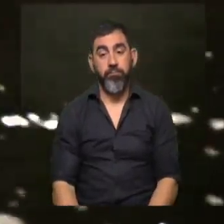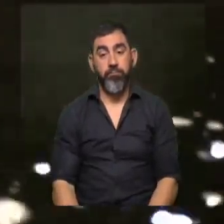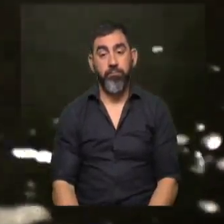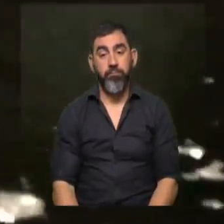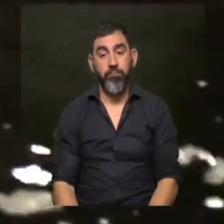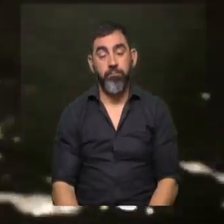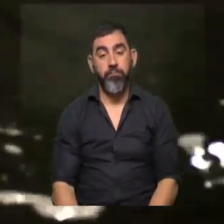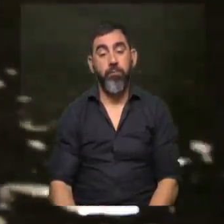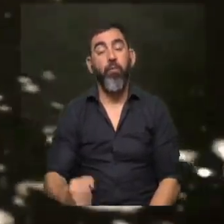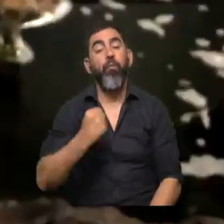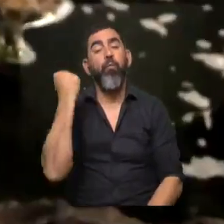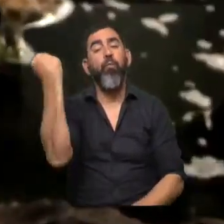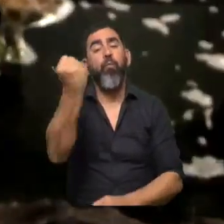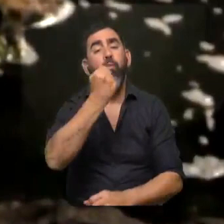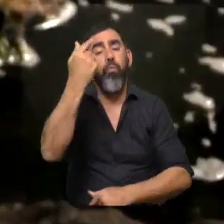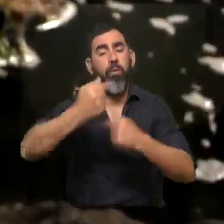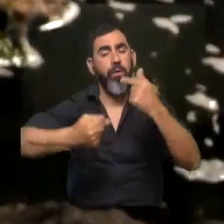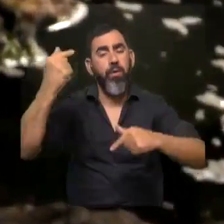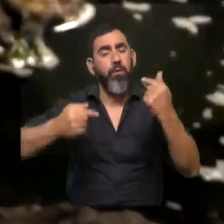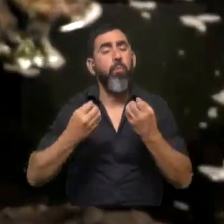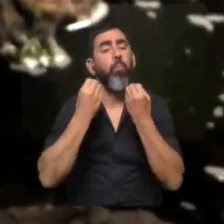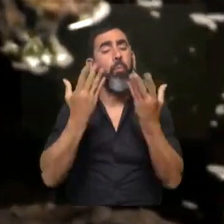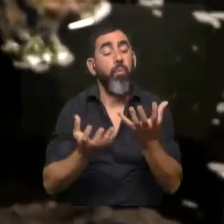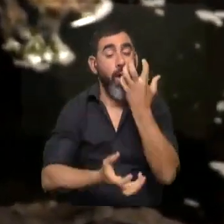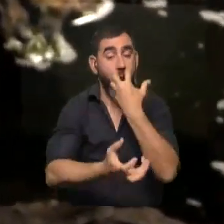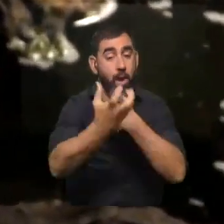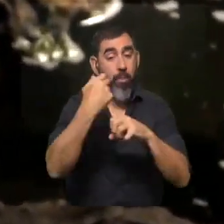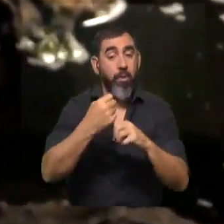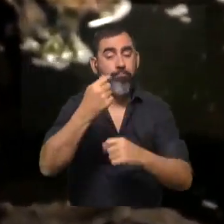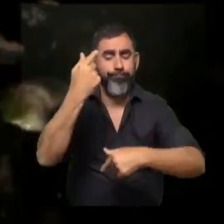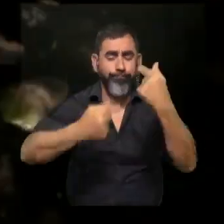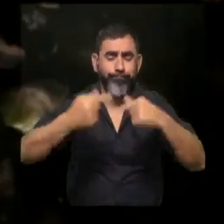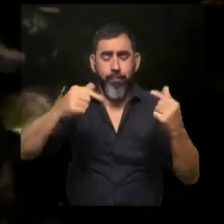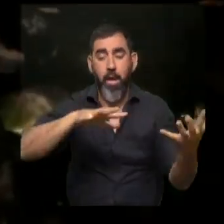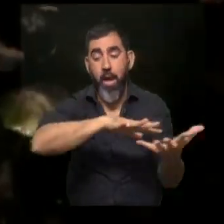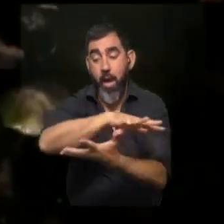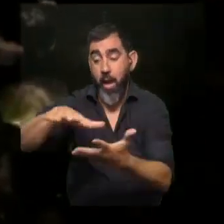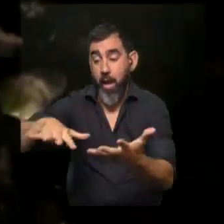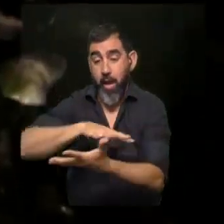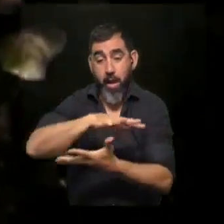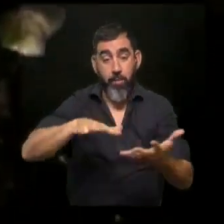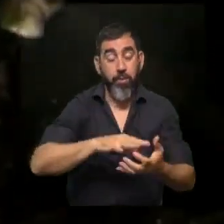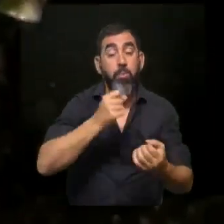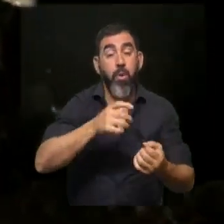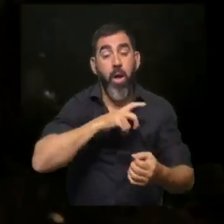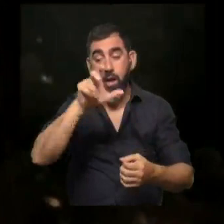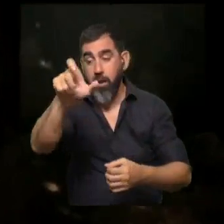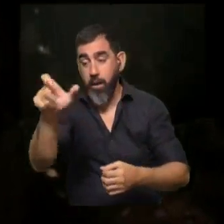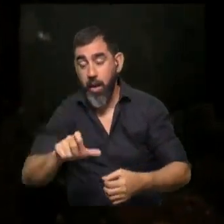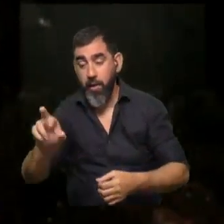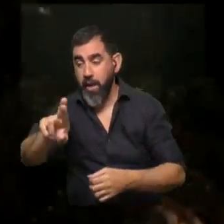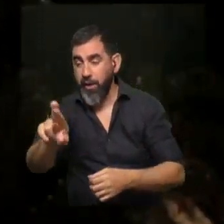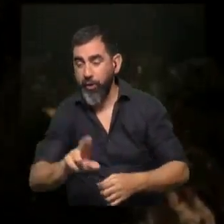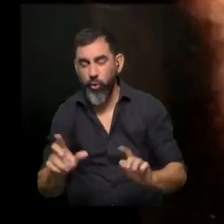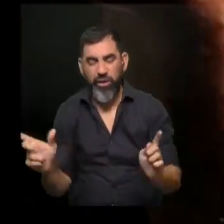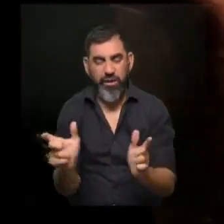La clave de esa alta diversidad que tiene el río Queguay, por un lado, es la gran heterogeneidad de ambientes, porque el río Queguay tiene cañadas, arroyos pequeños con